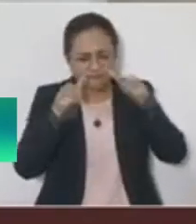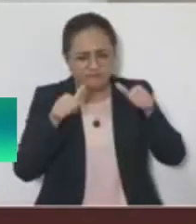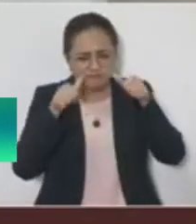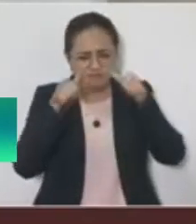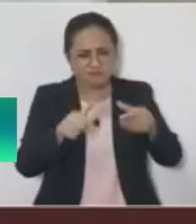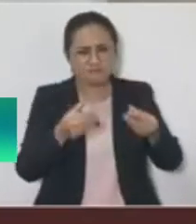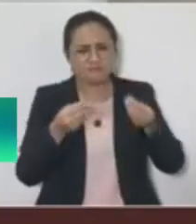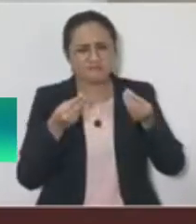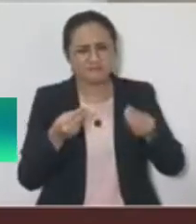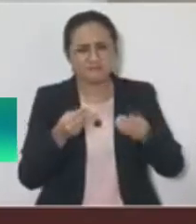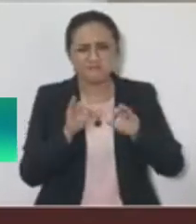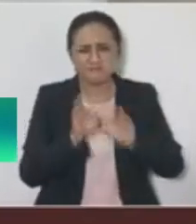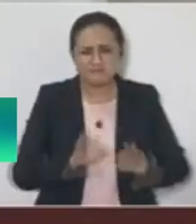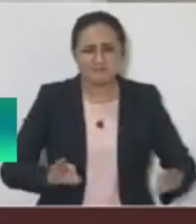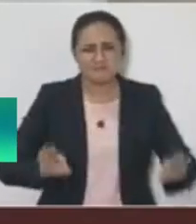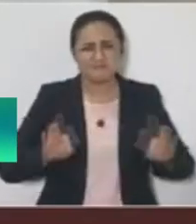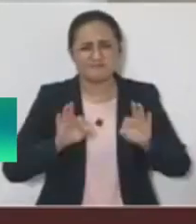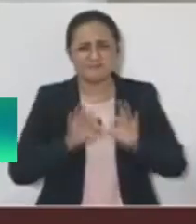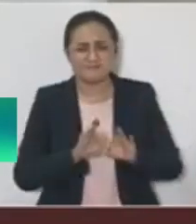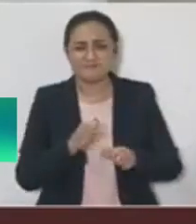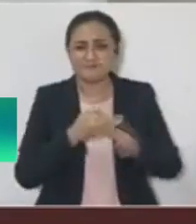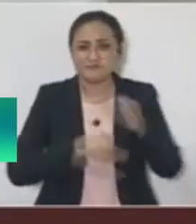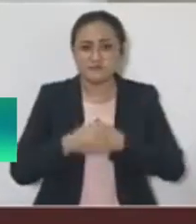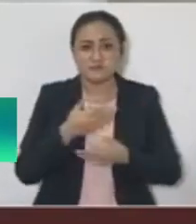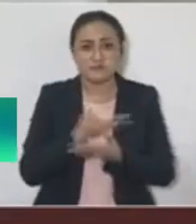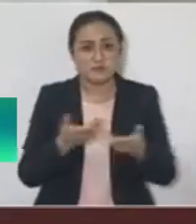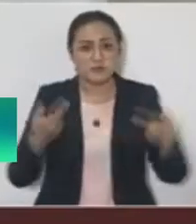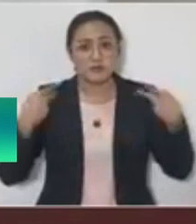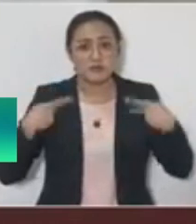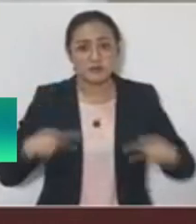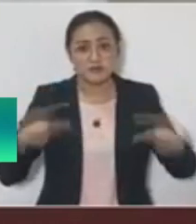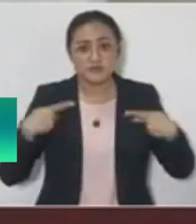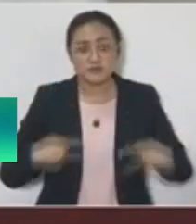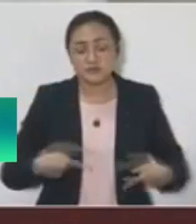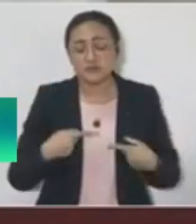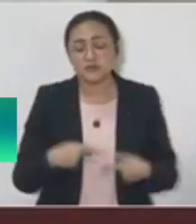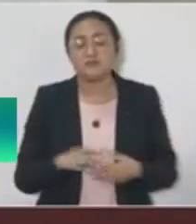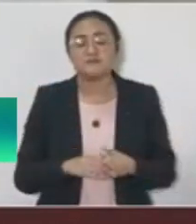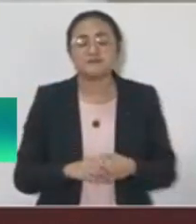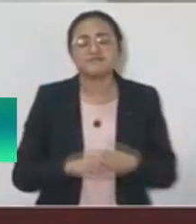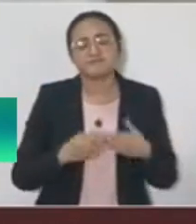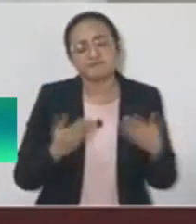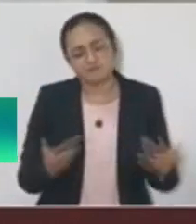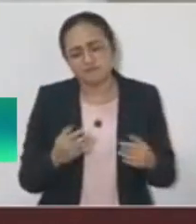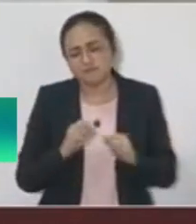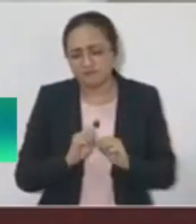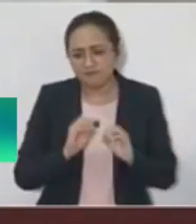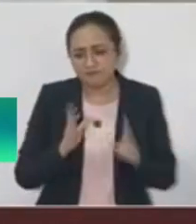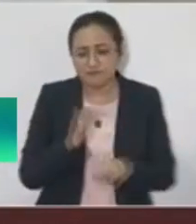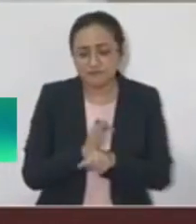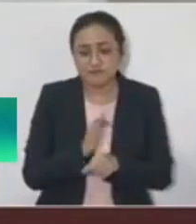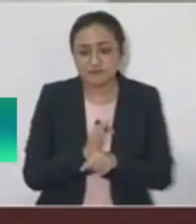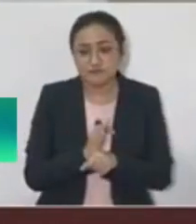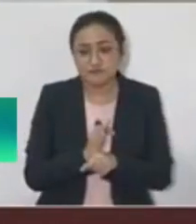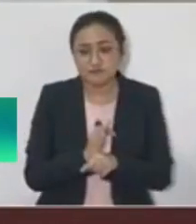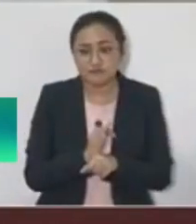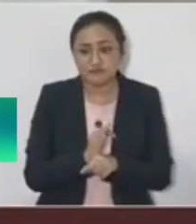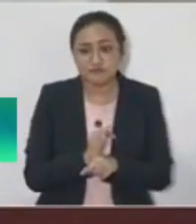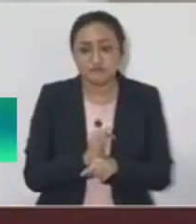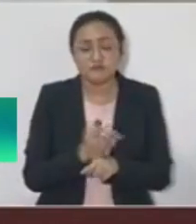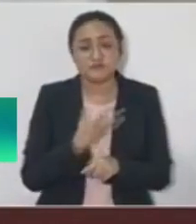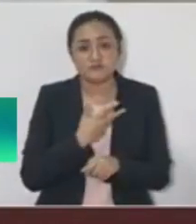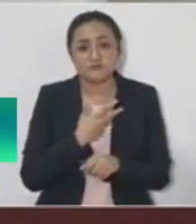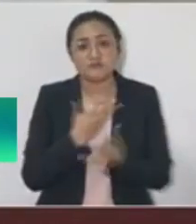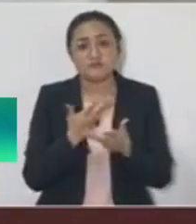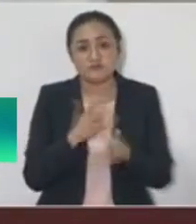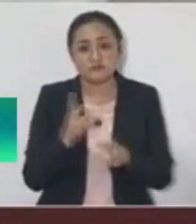prioridades más importantes de las poblanas y de los poblanos. Así es que vamos a tener una gran,